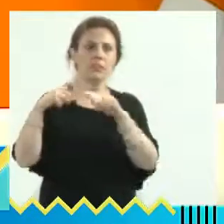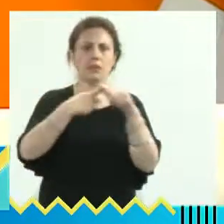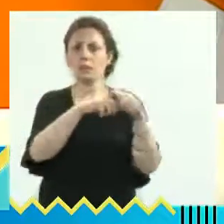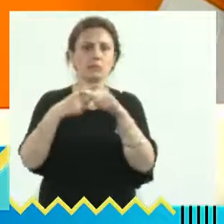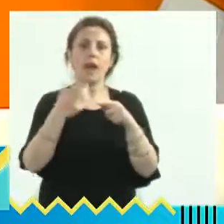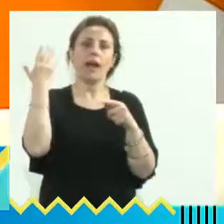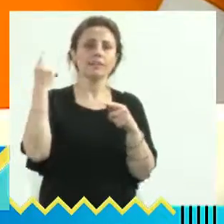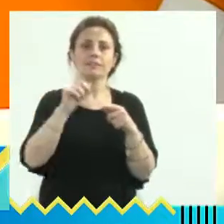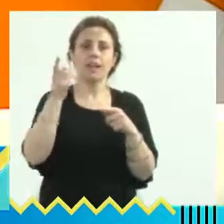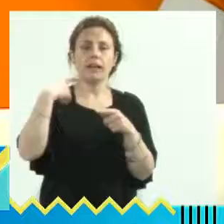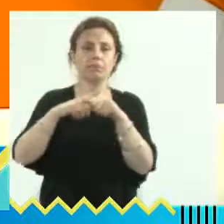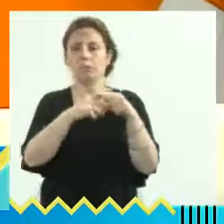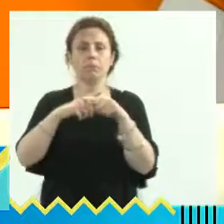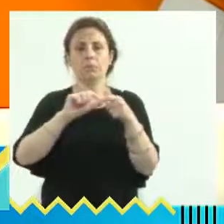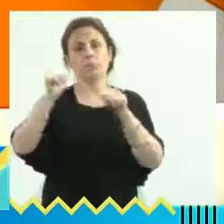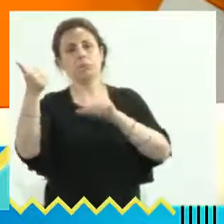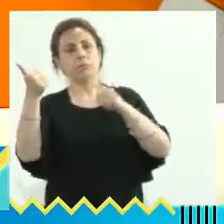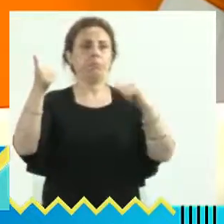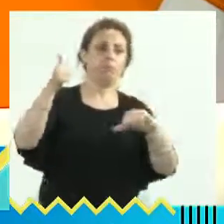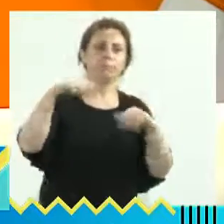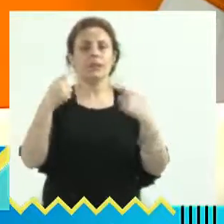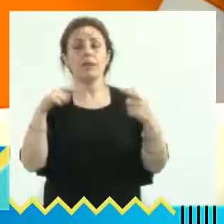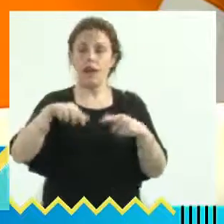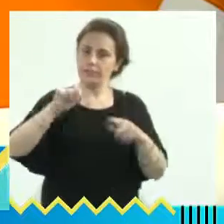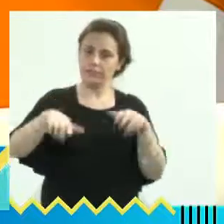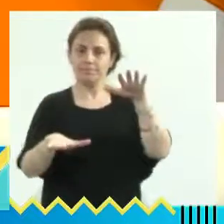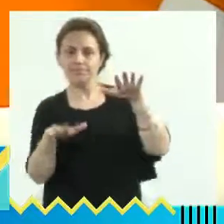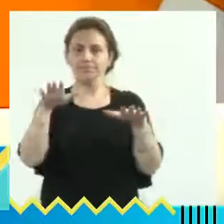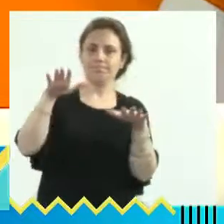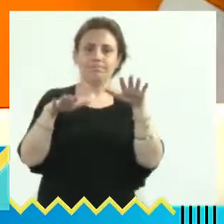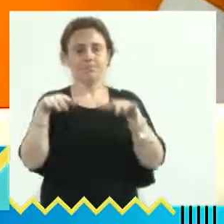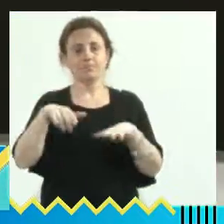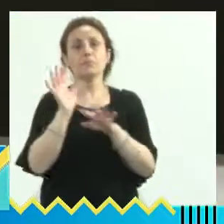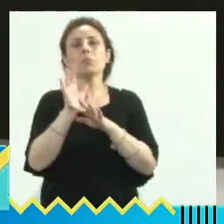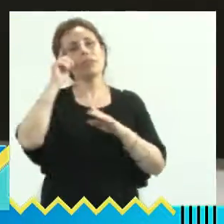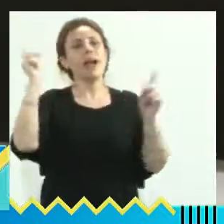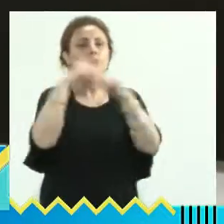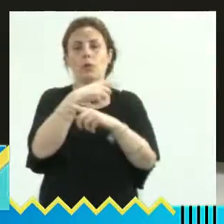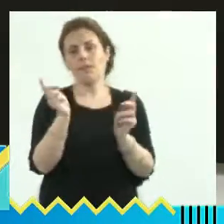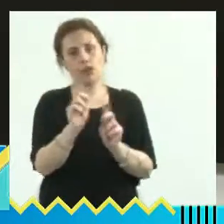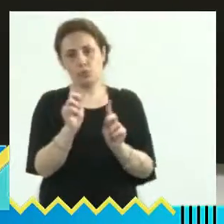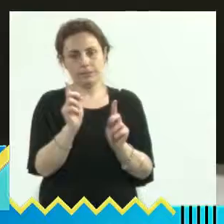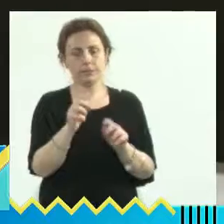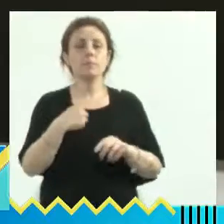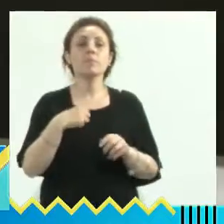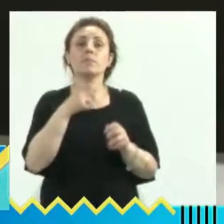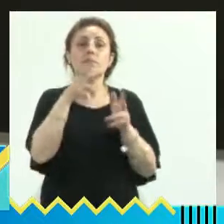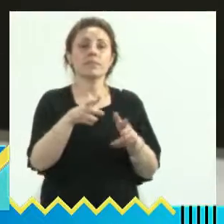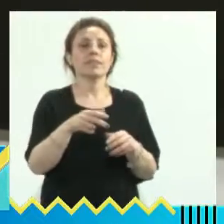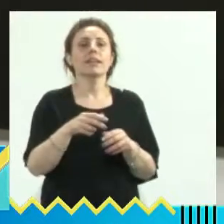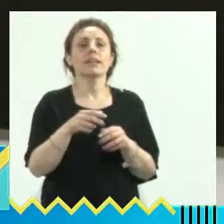antes. Pero bueno, no queremos que sea una casualidad. Yo lo que quiero saber ahí, por ahí me sale la